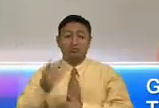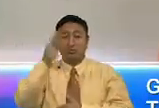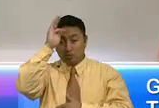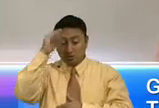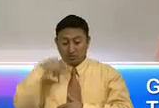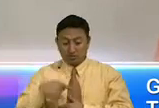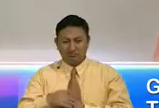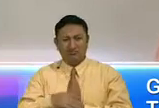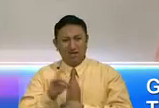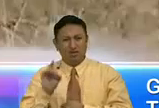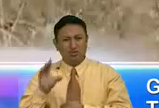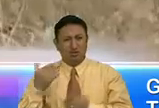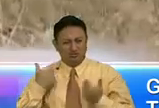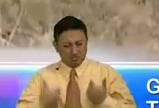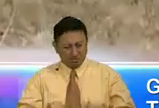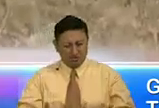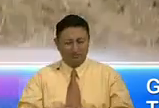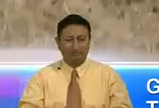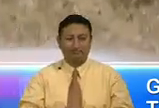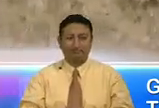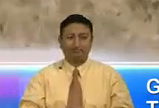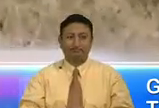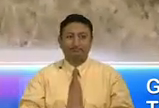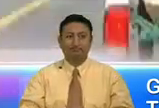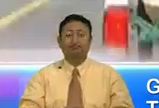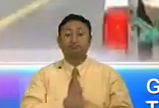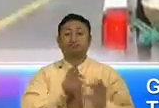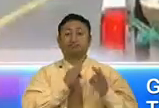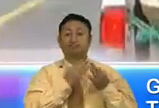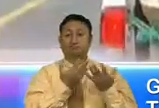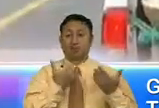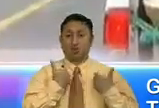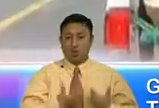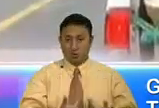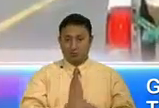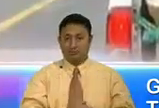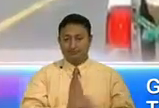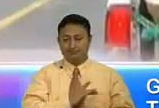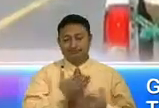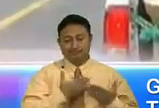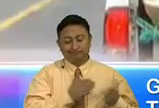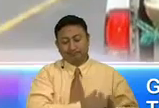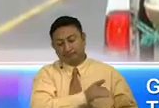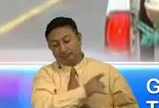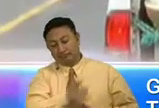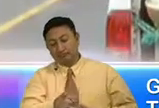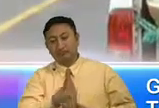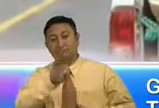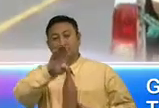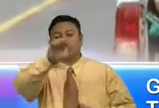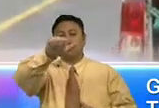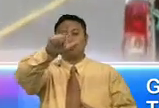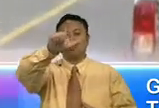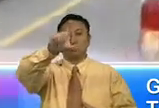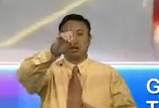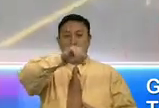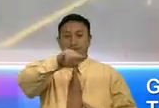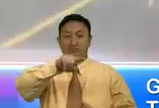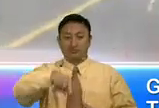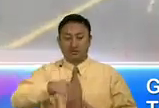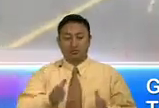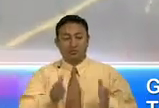heridos, estamos golpeados. Mientras que ellos retiraron el cadáver del anfiteatro y se dirigieron a un recinto cercano a Balao Chico, de donde era